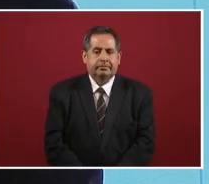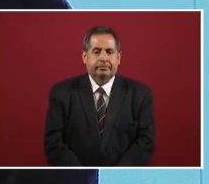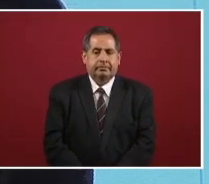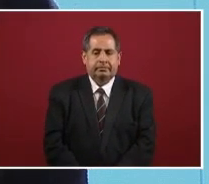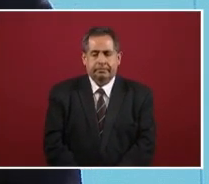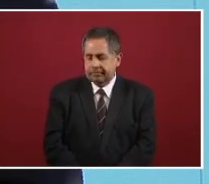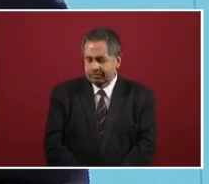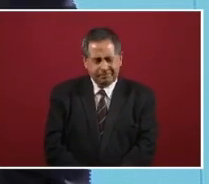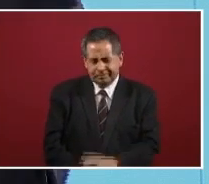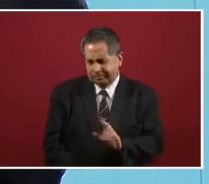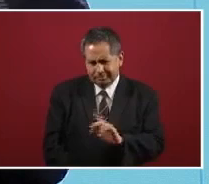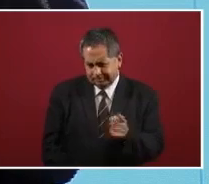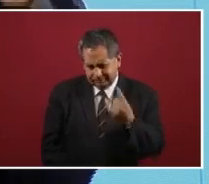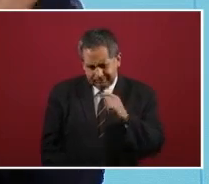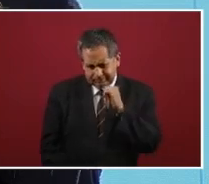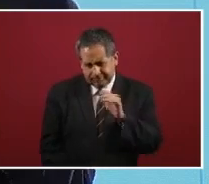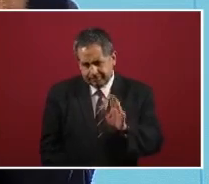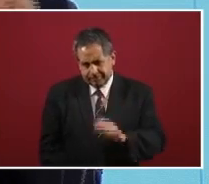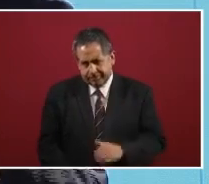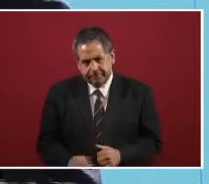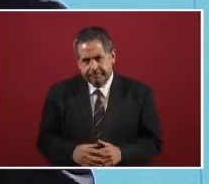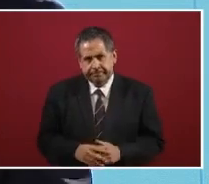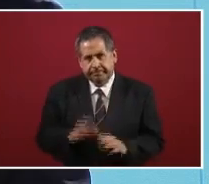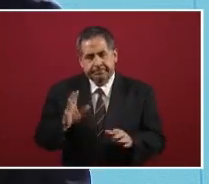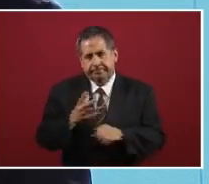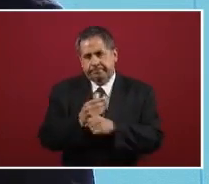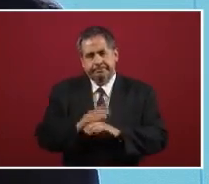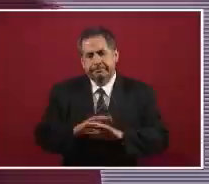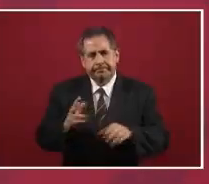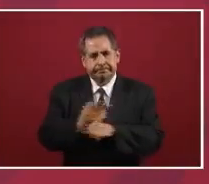No, para nada, ya hasta se arregló eso.